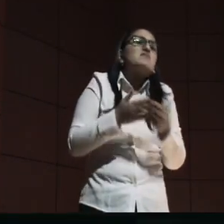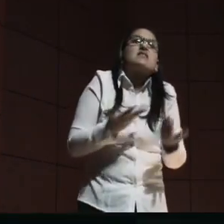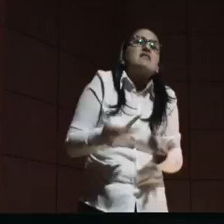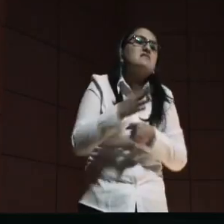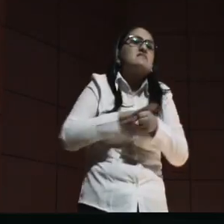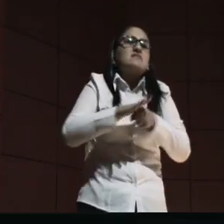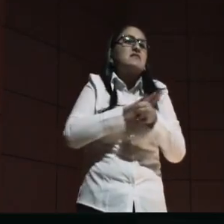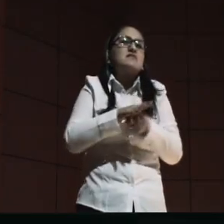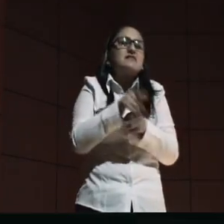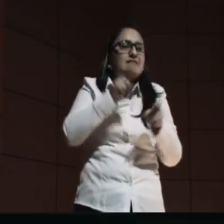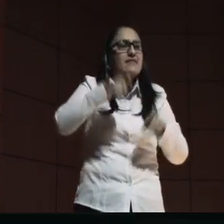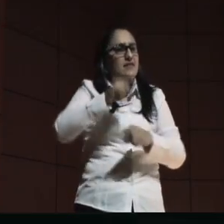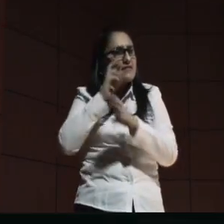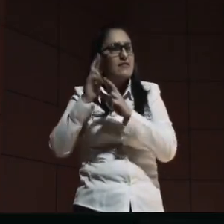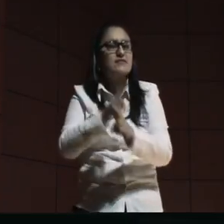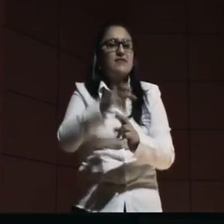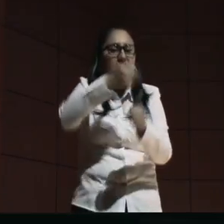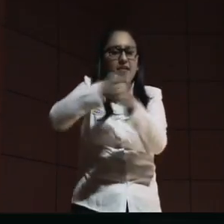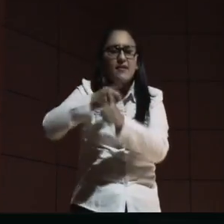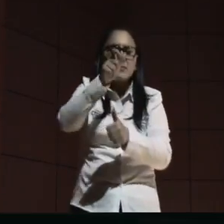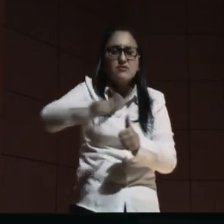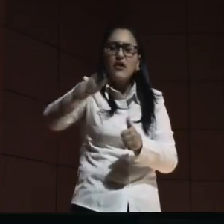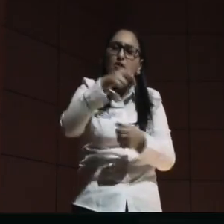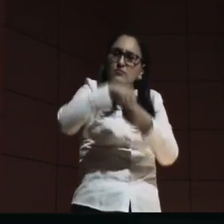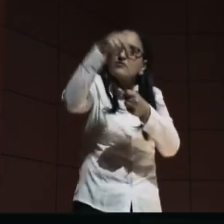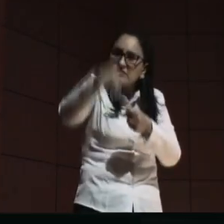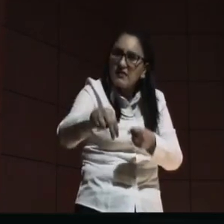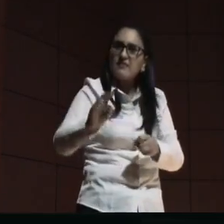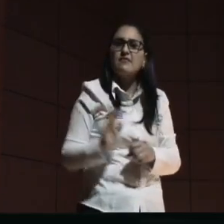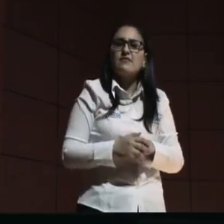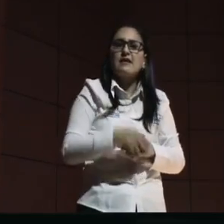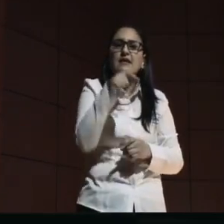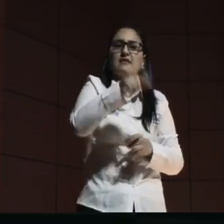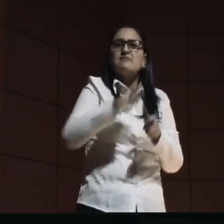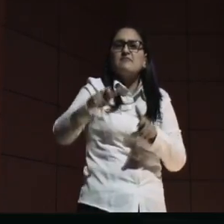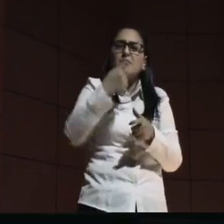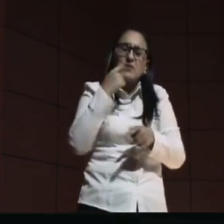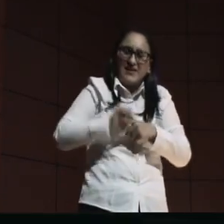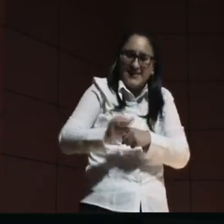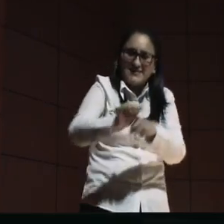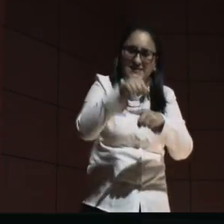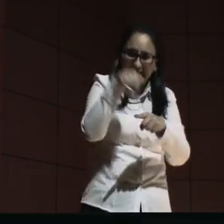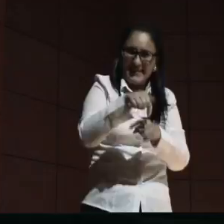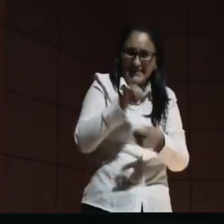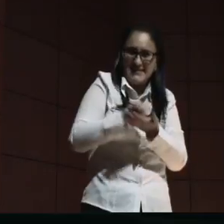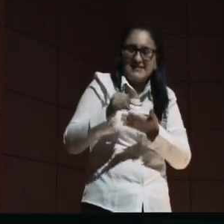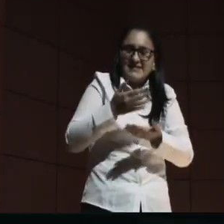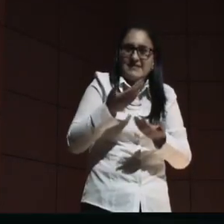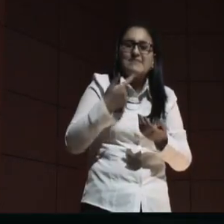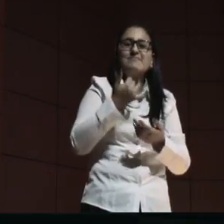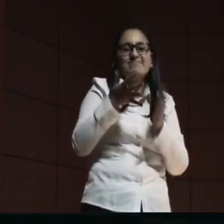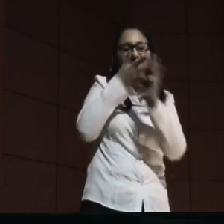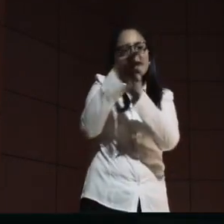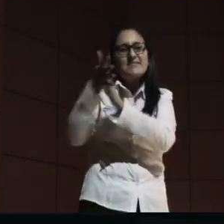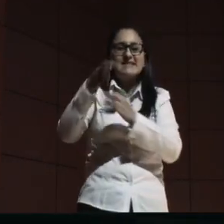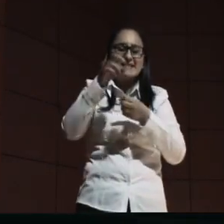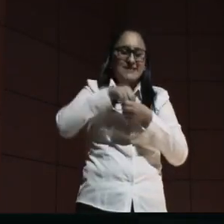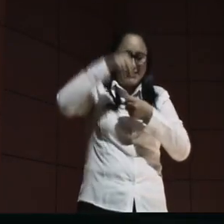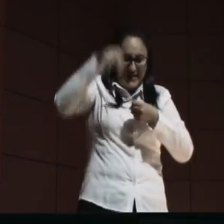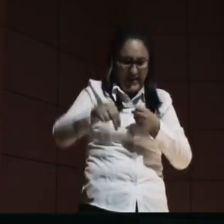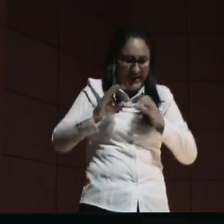Independientemente de las condiciones, se debe reconocer a cada persona como ciudadano. La meta es materializar el ejercicio de esta mencionada